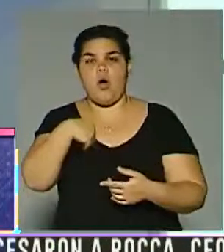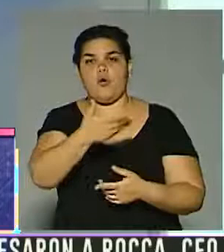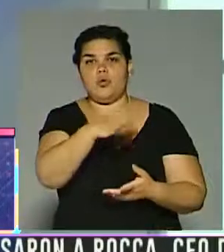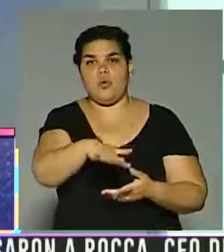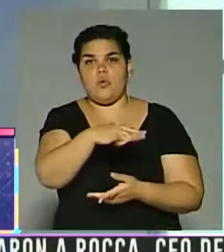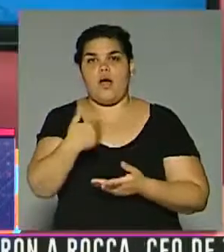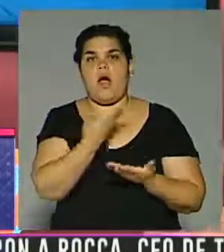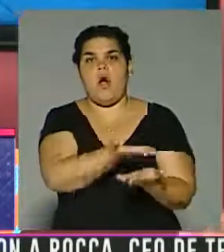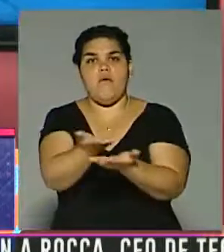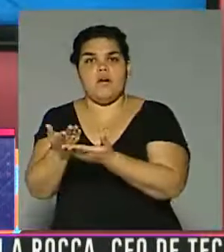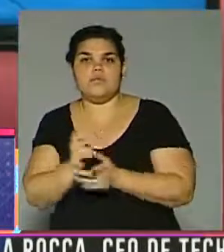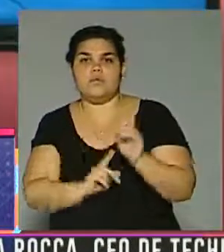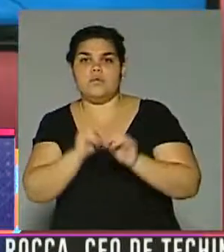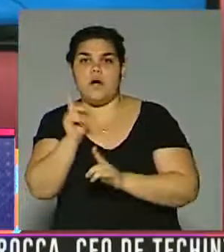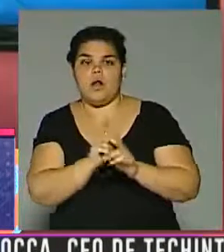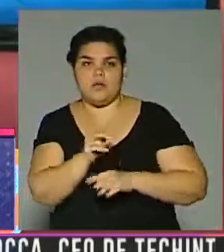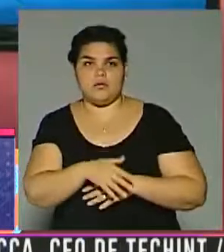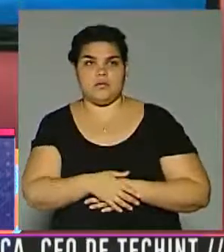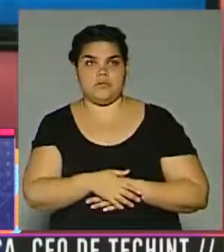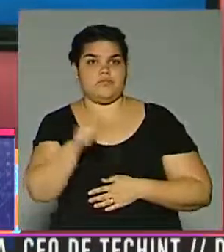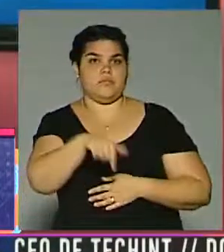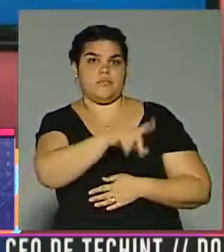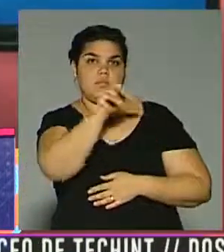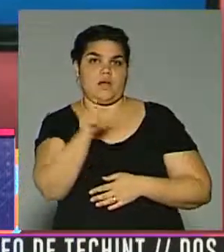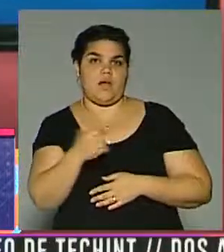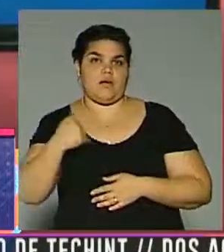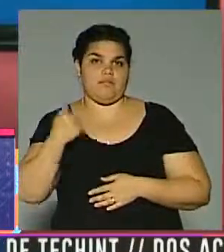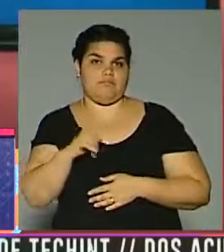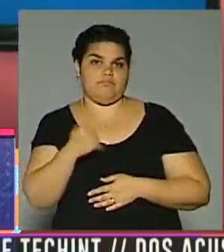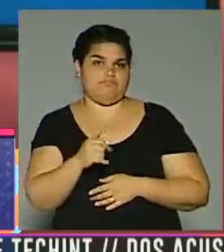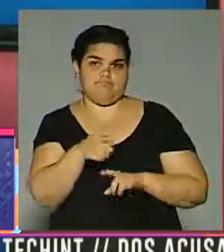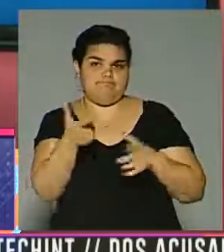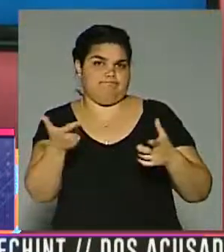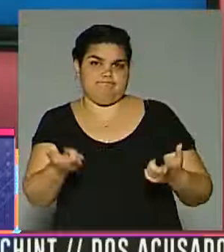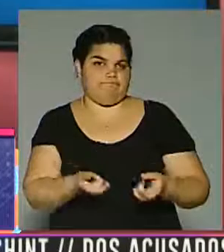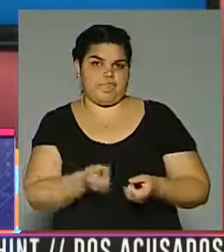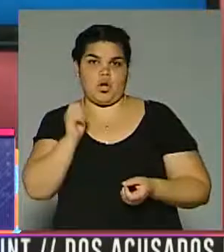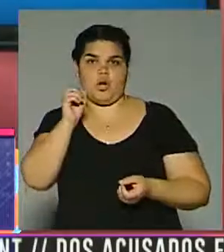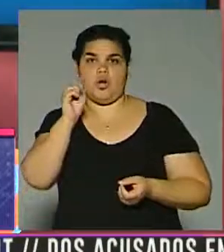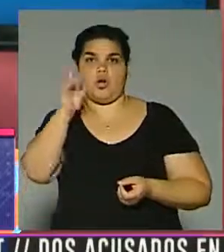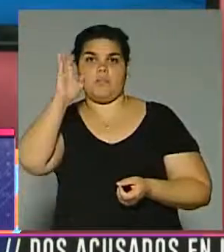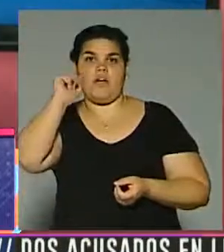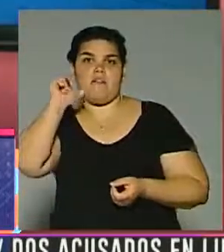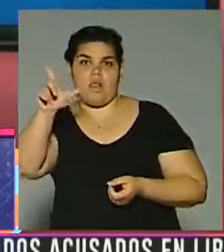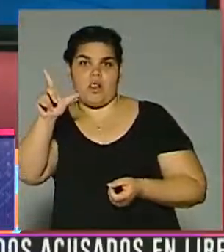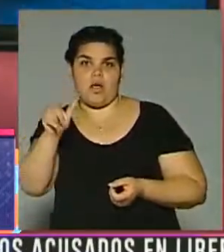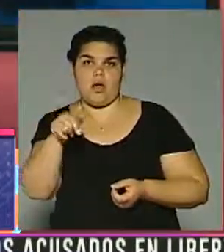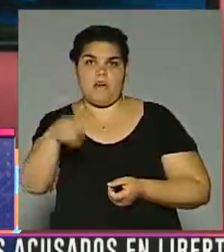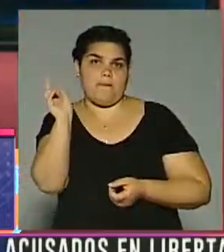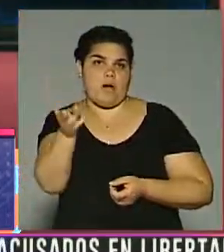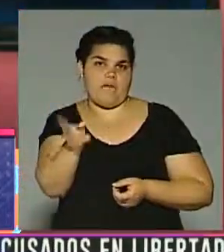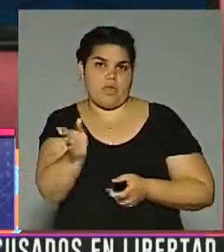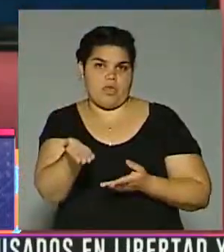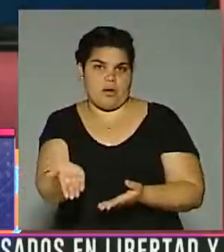ser alternativas? A nivel argentina no hay opción porque la Conmebol no lo permite. Sería, en primer lugar, lo que te